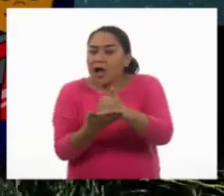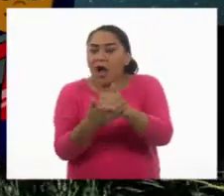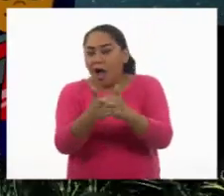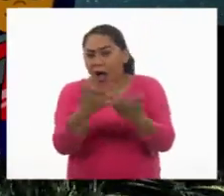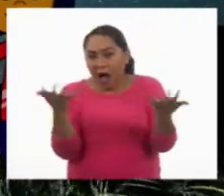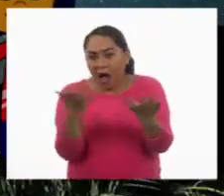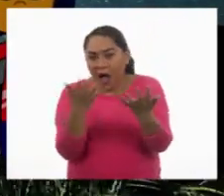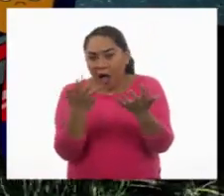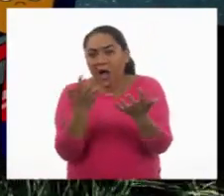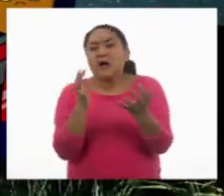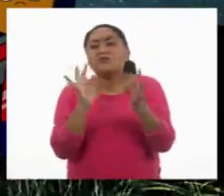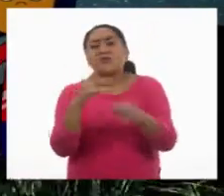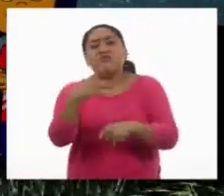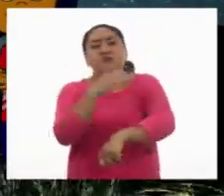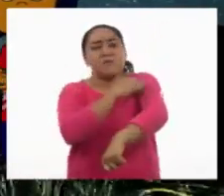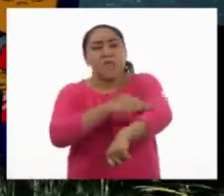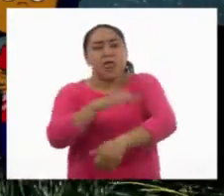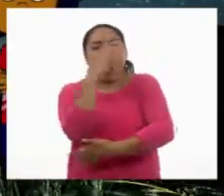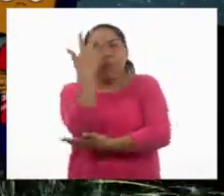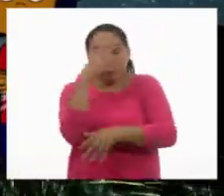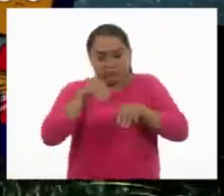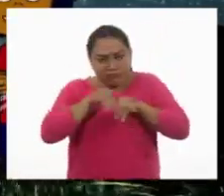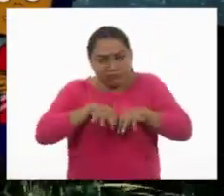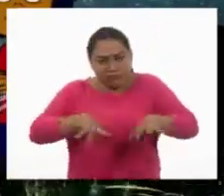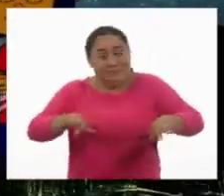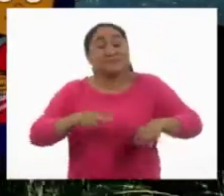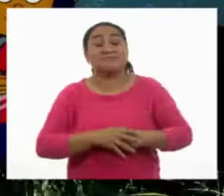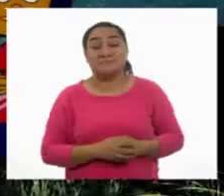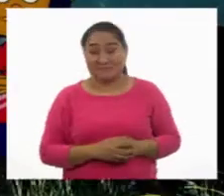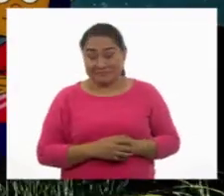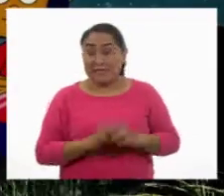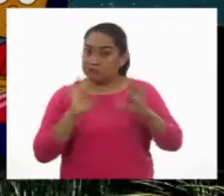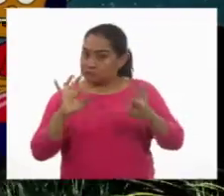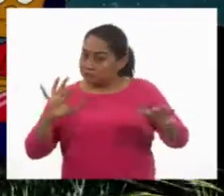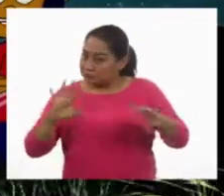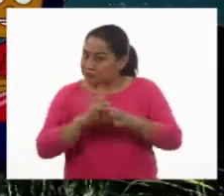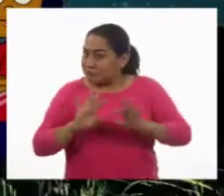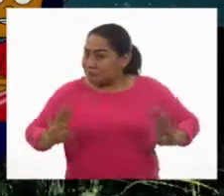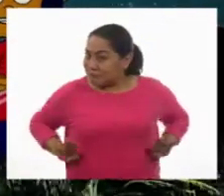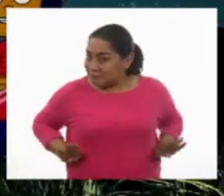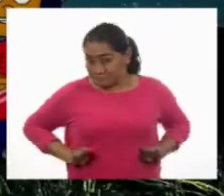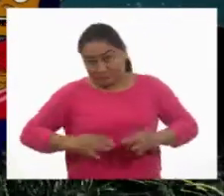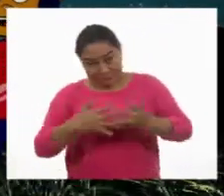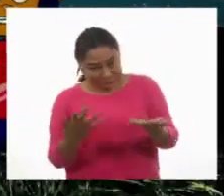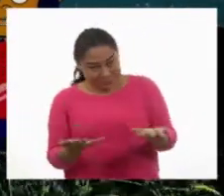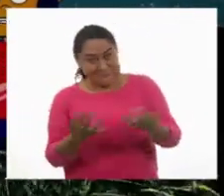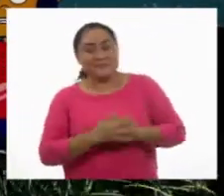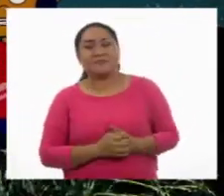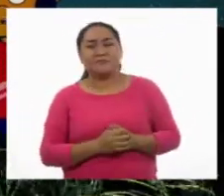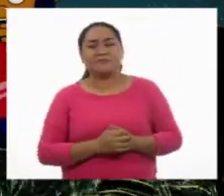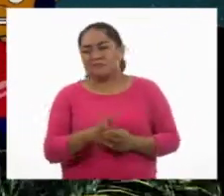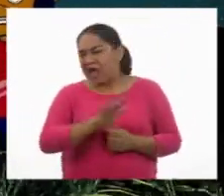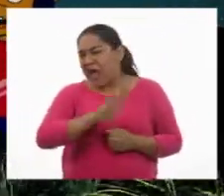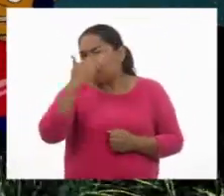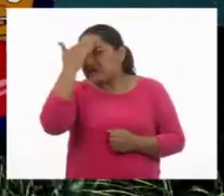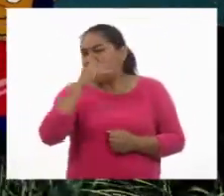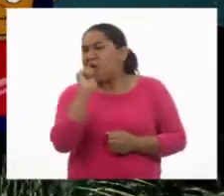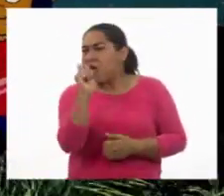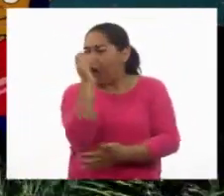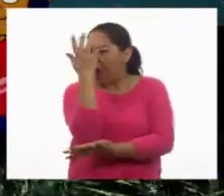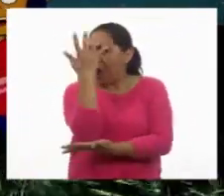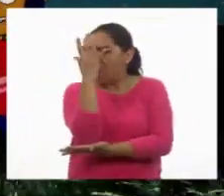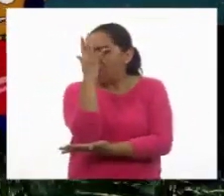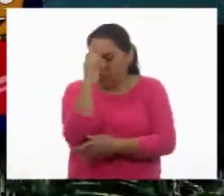árbol genealógico. Genial y lógico, ¿no? ¿Sabes lo que es un árbol